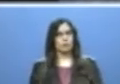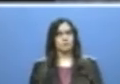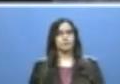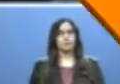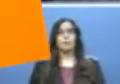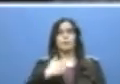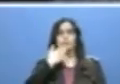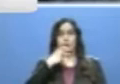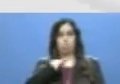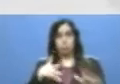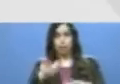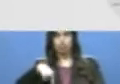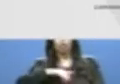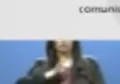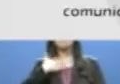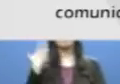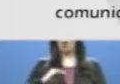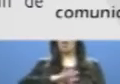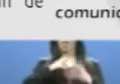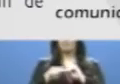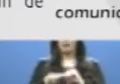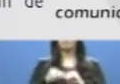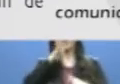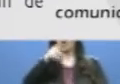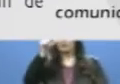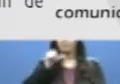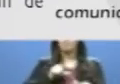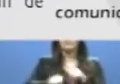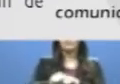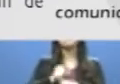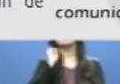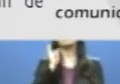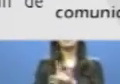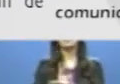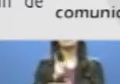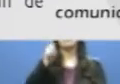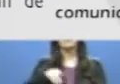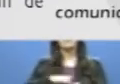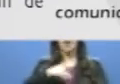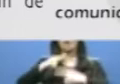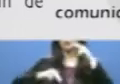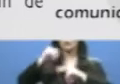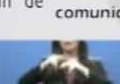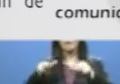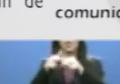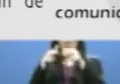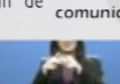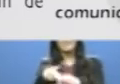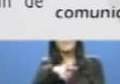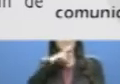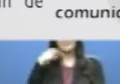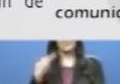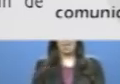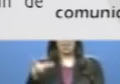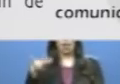hemos sido capaces de adaptarnos afrontemos además el desafío de construir una sociedad de valores un desafío